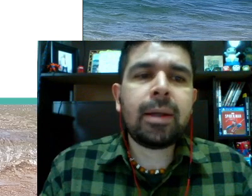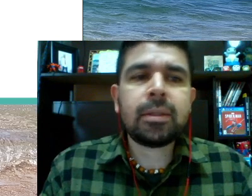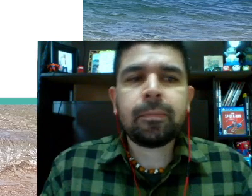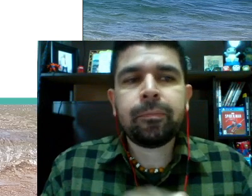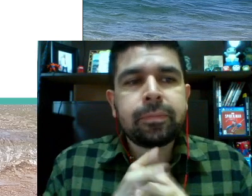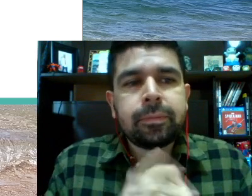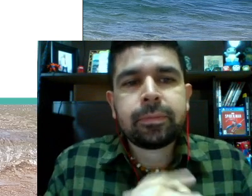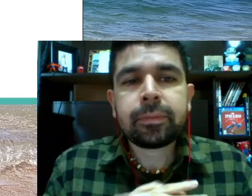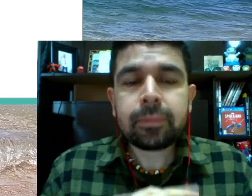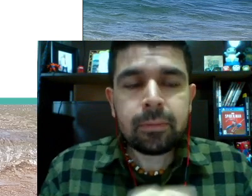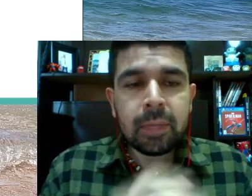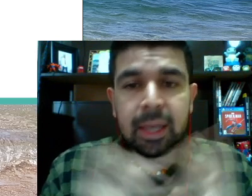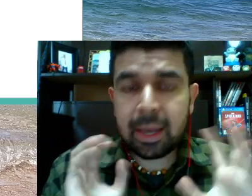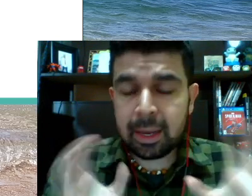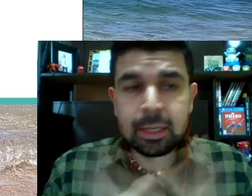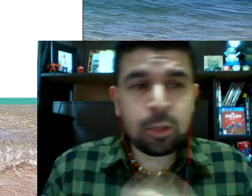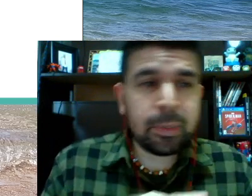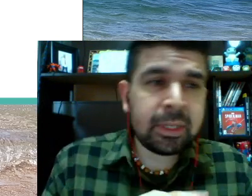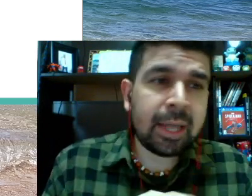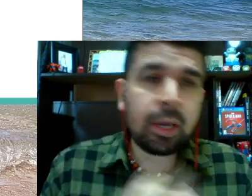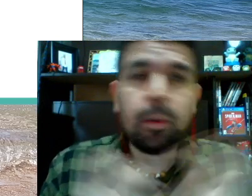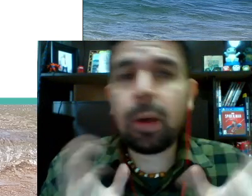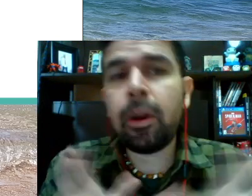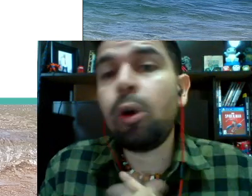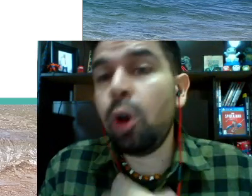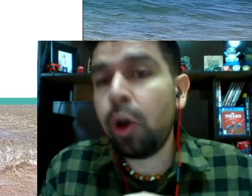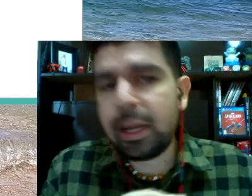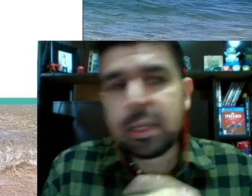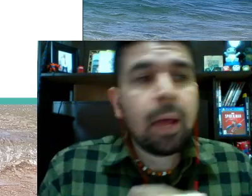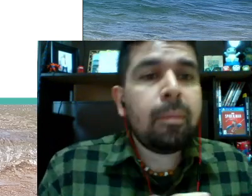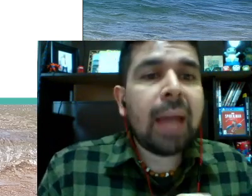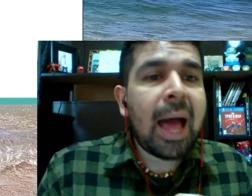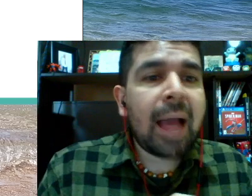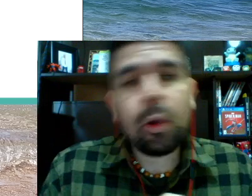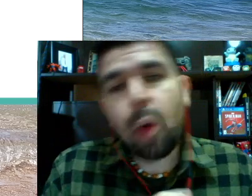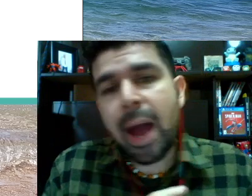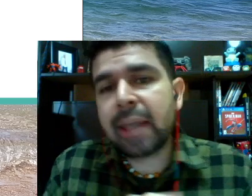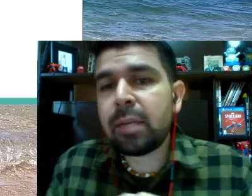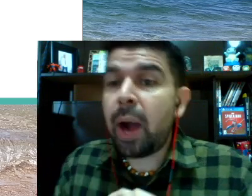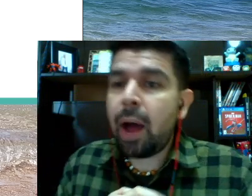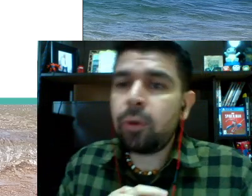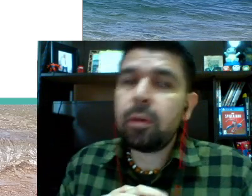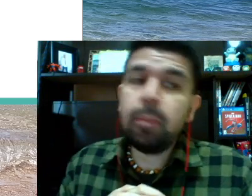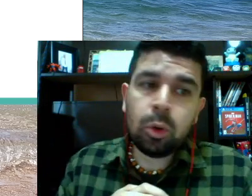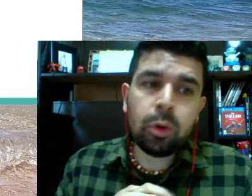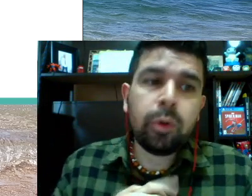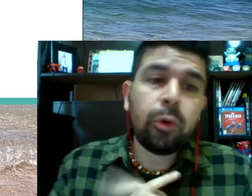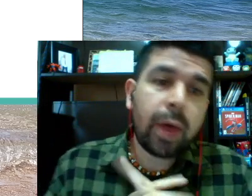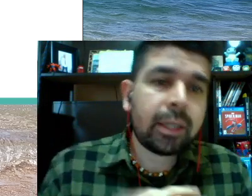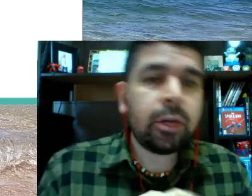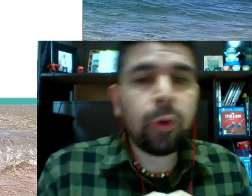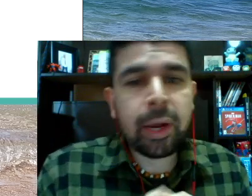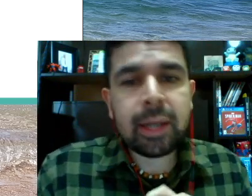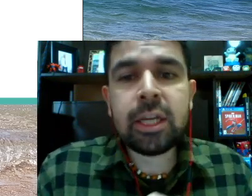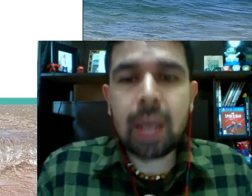palabras que les estoy presentando equivoca hablaré de colores black white brown blue ridge